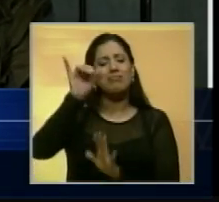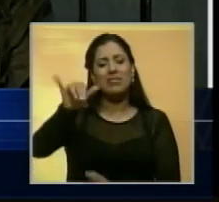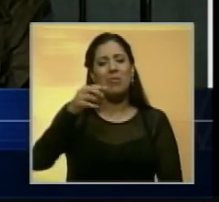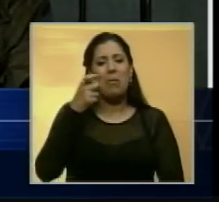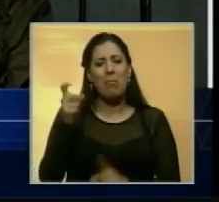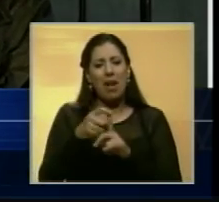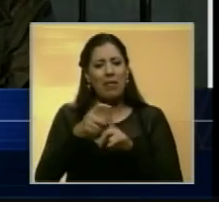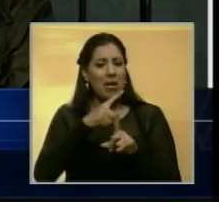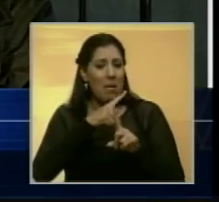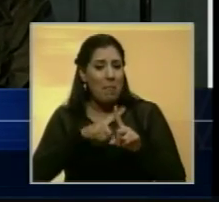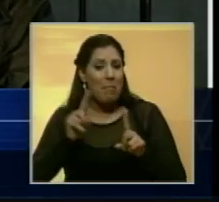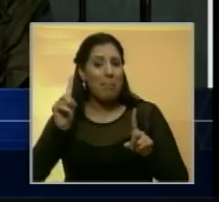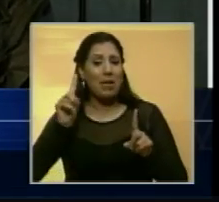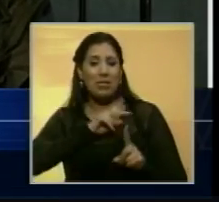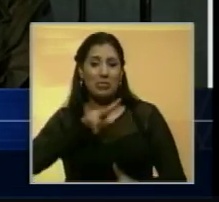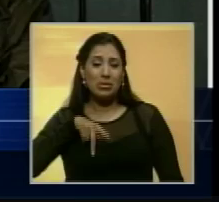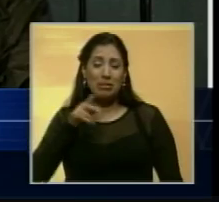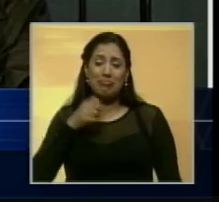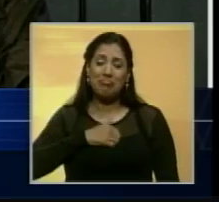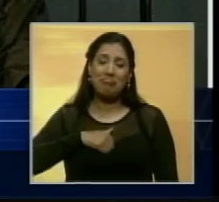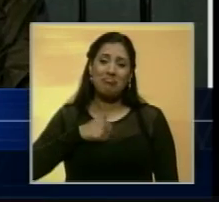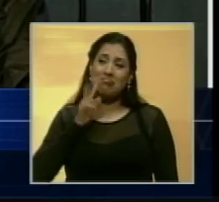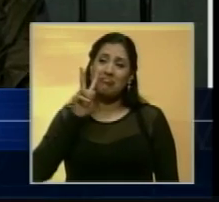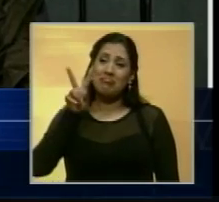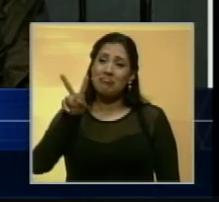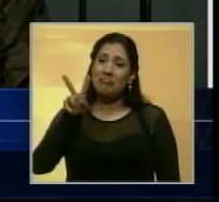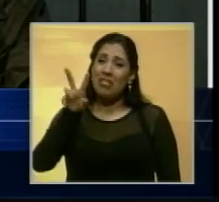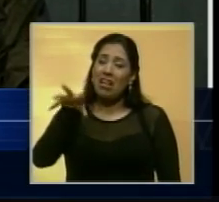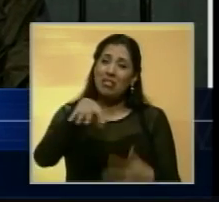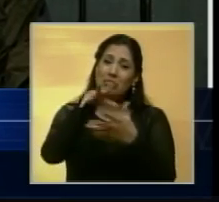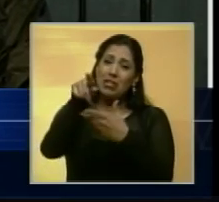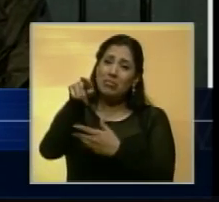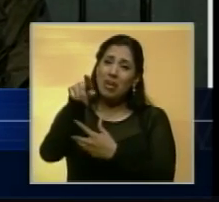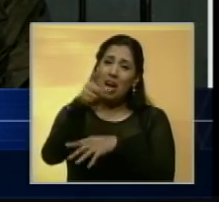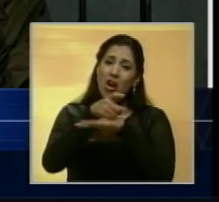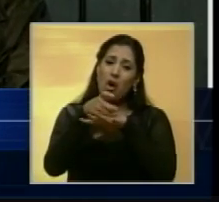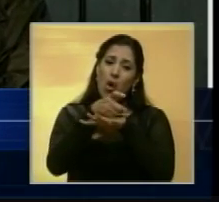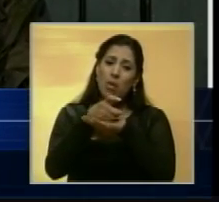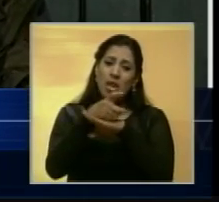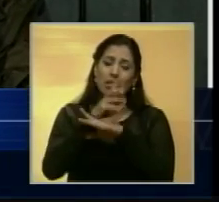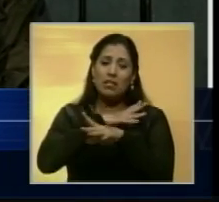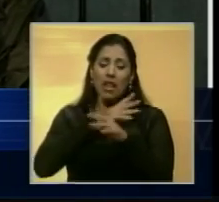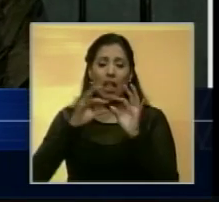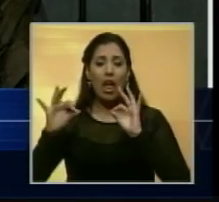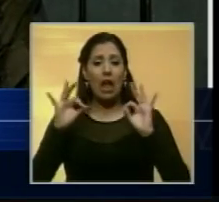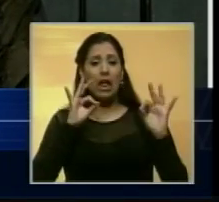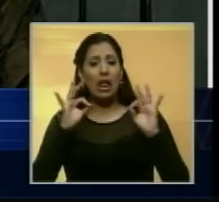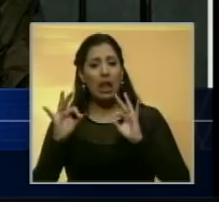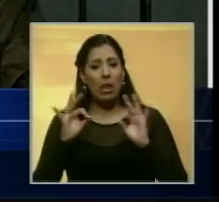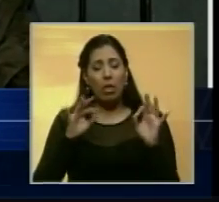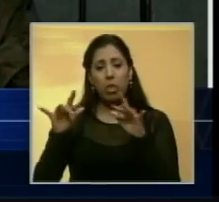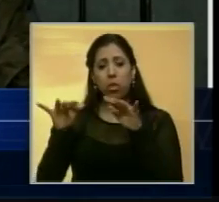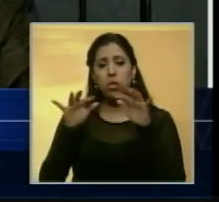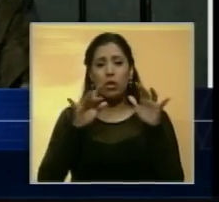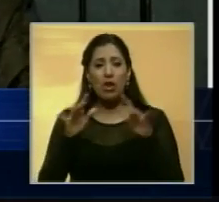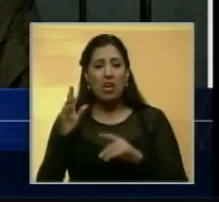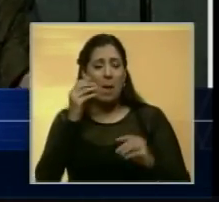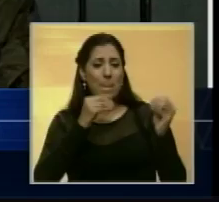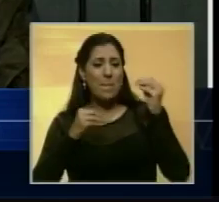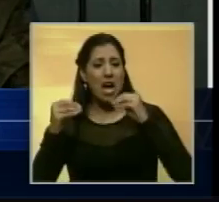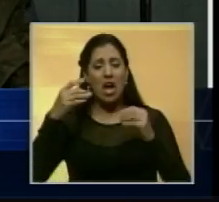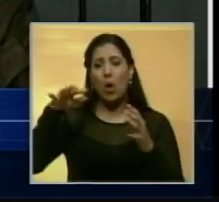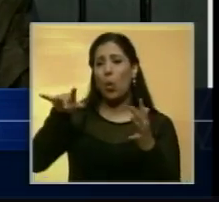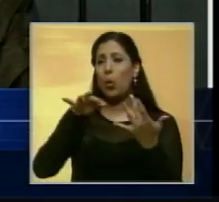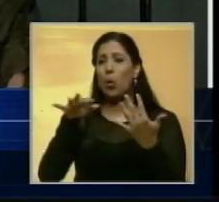Pero lo que lamentamos es que en medio de esta tragedia, el gobierno, de teatro en teatro, de sainete en sainete, de comparsa